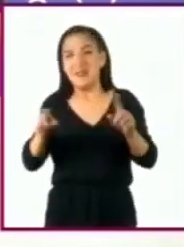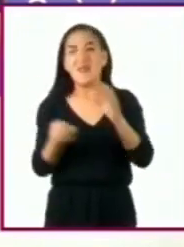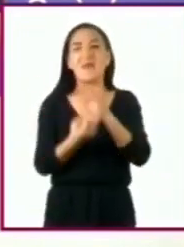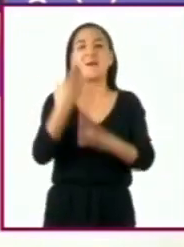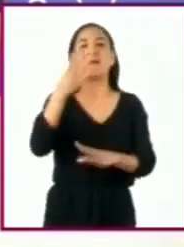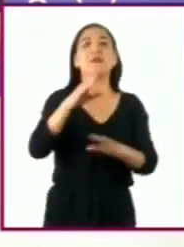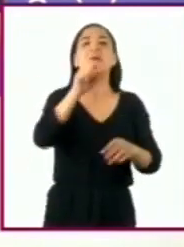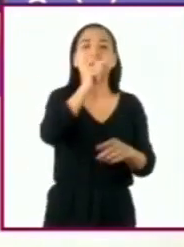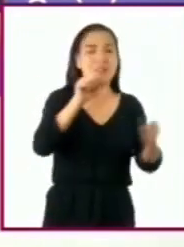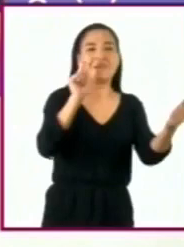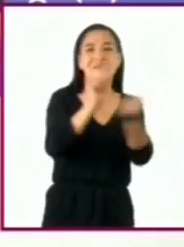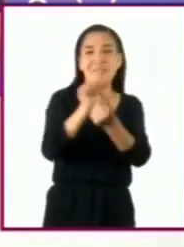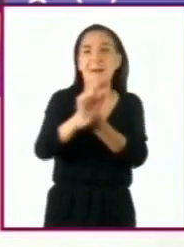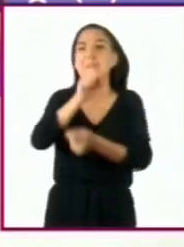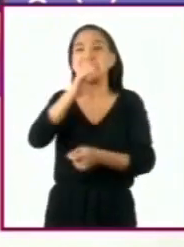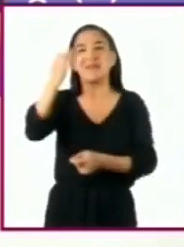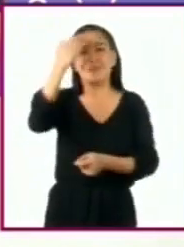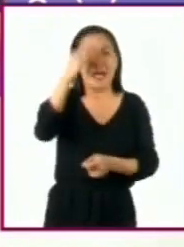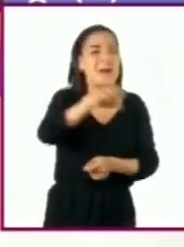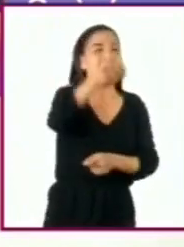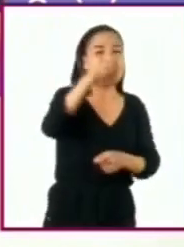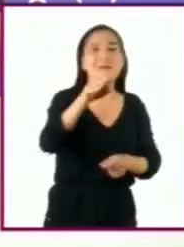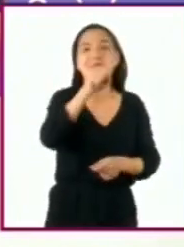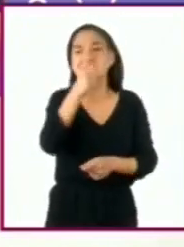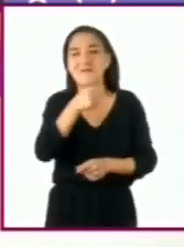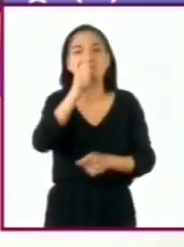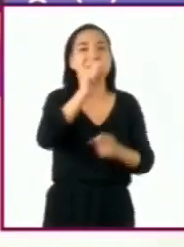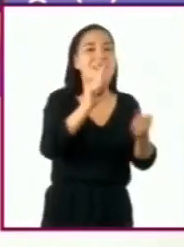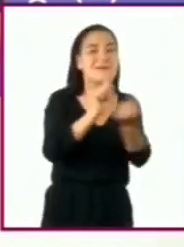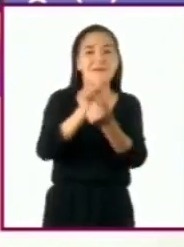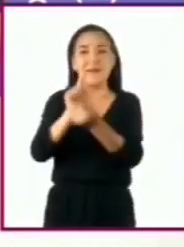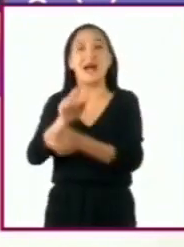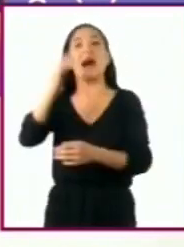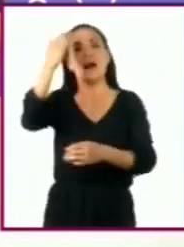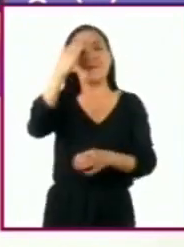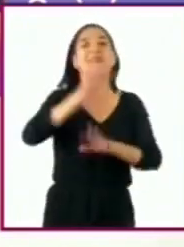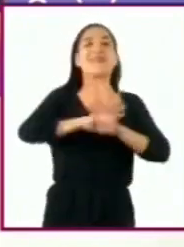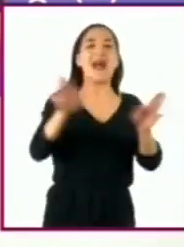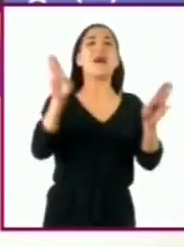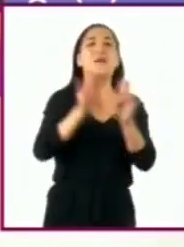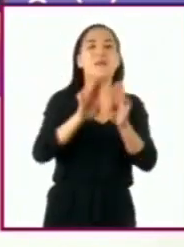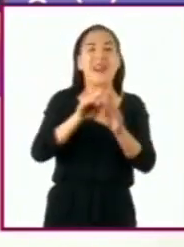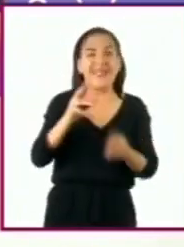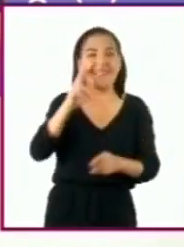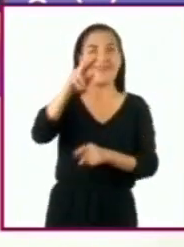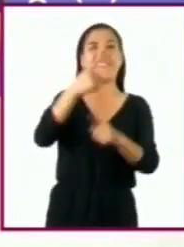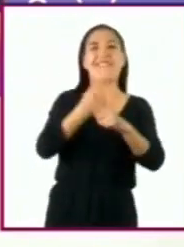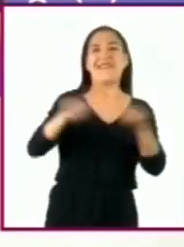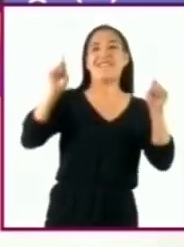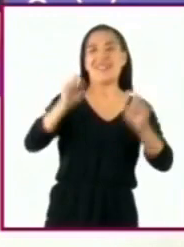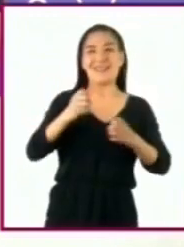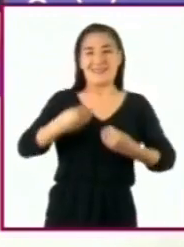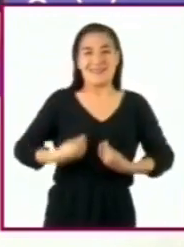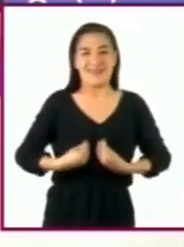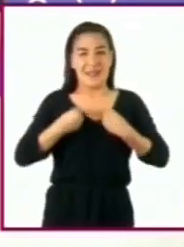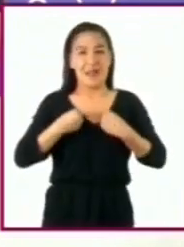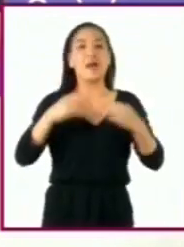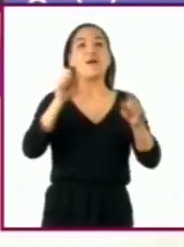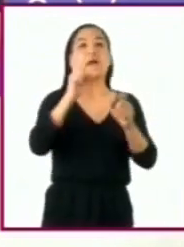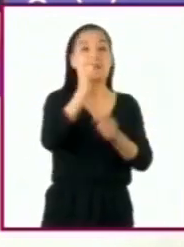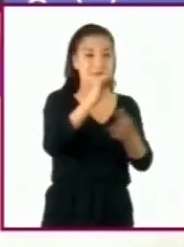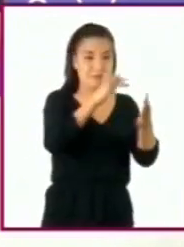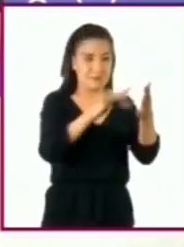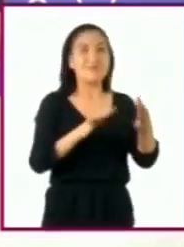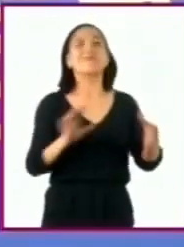otras personas de su edad con las que conviven y eso les ayuda a tener otra visión de la vida y el texto refuerza esa